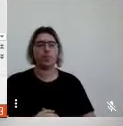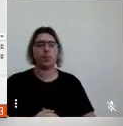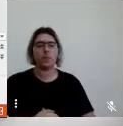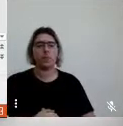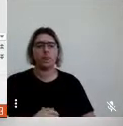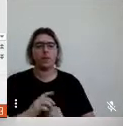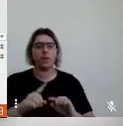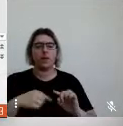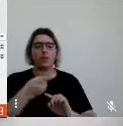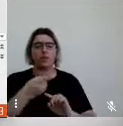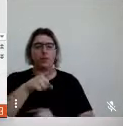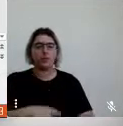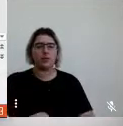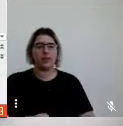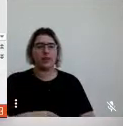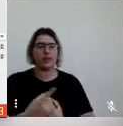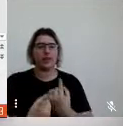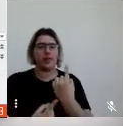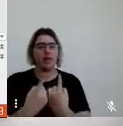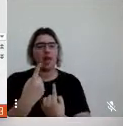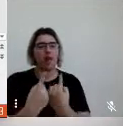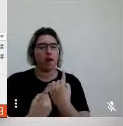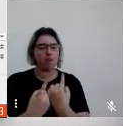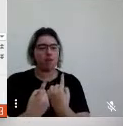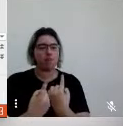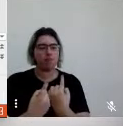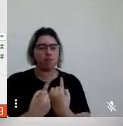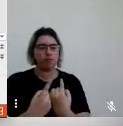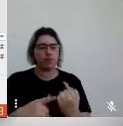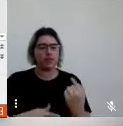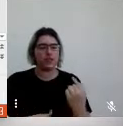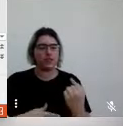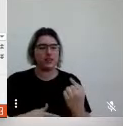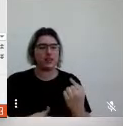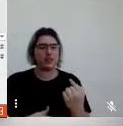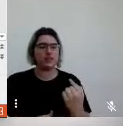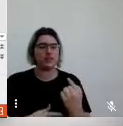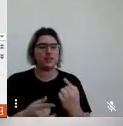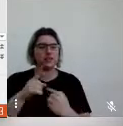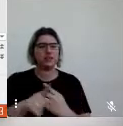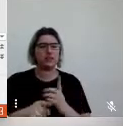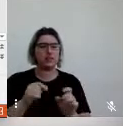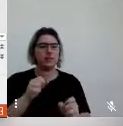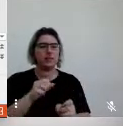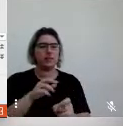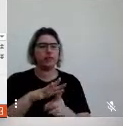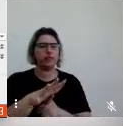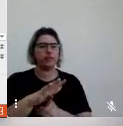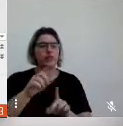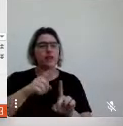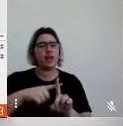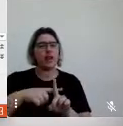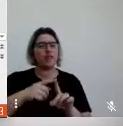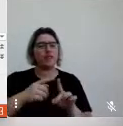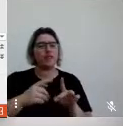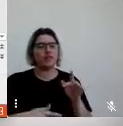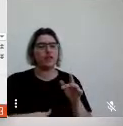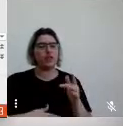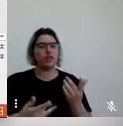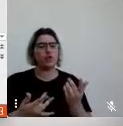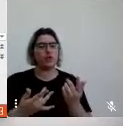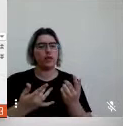serie de trastornos gastrointestinales que también van a influir a nivel de nuestra microbiota, nuestro ecosistema